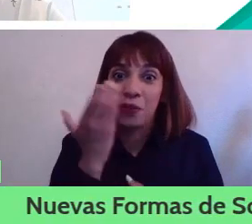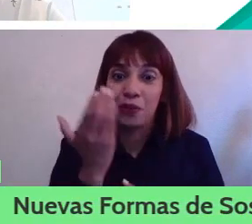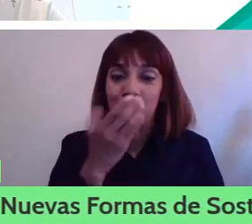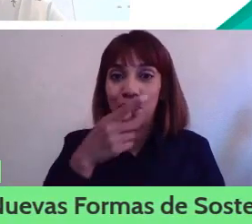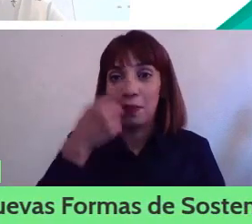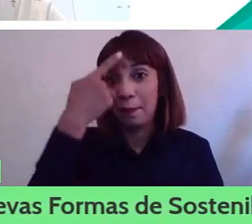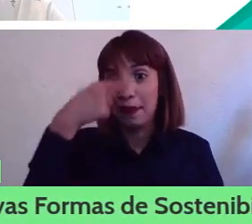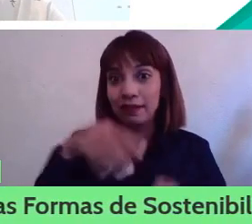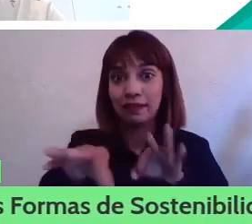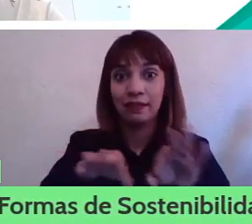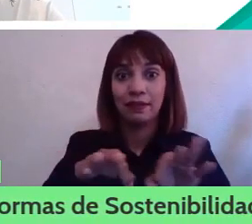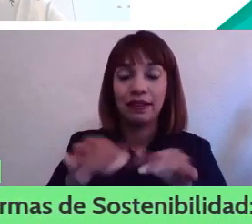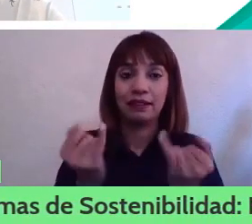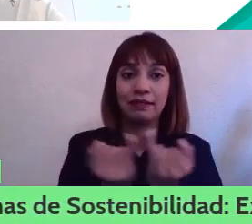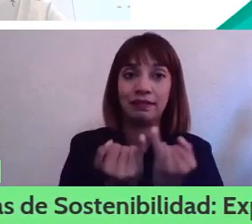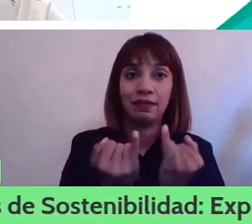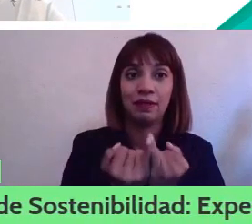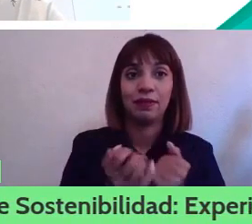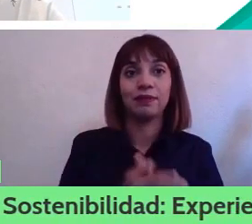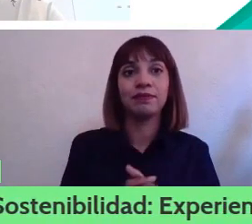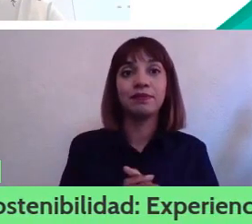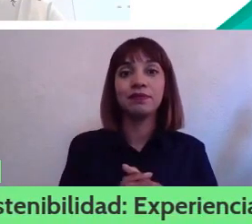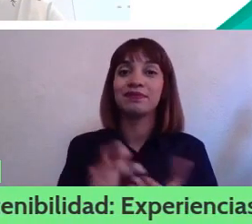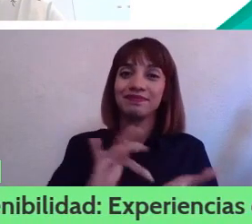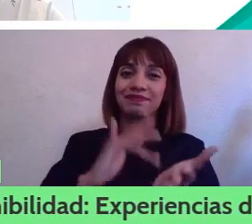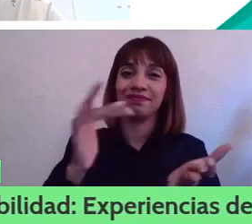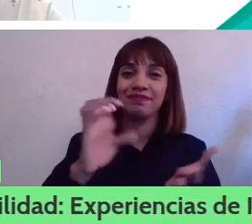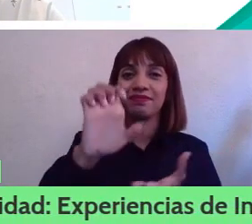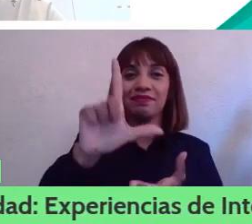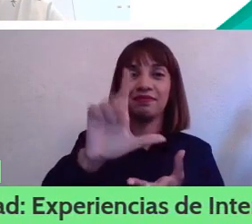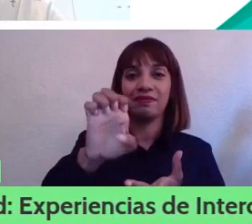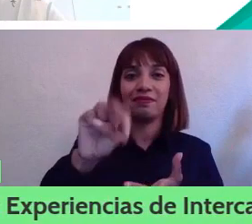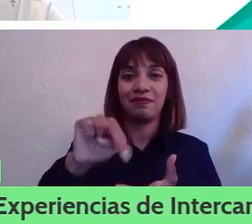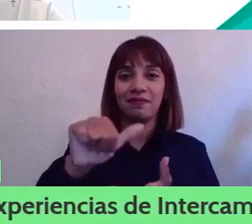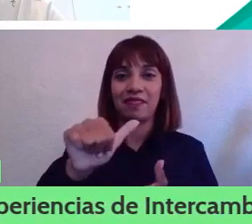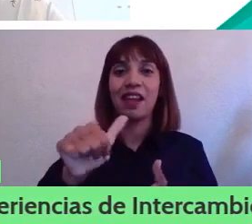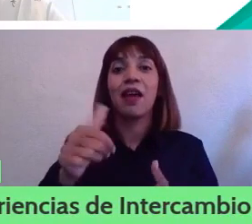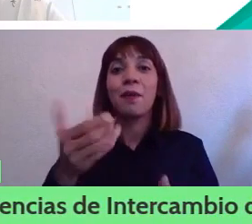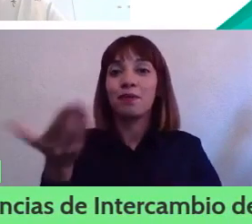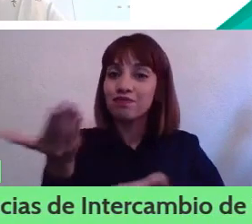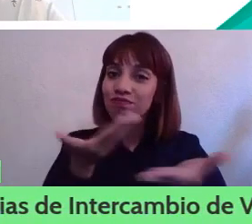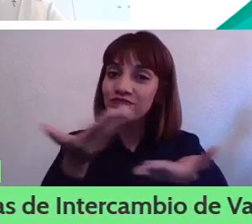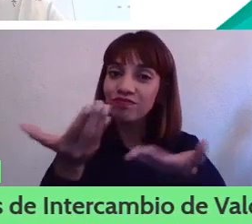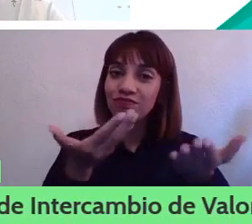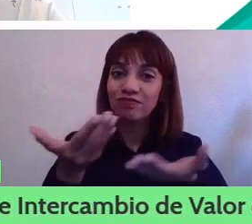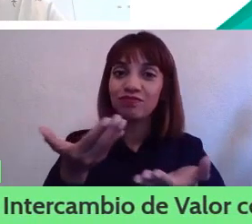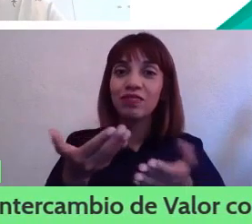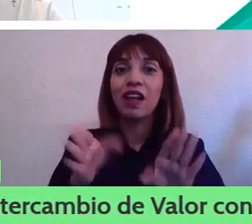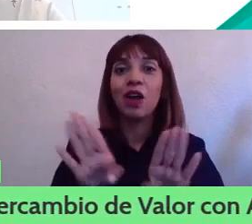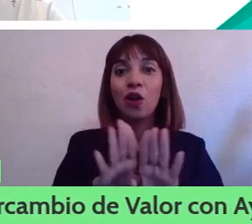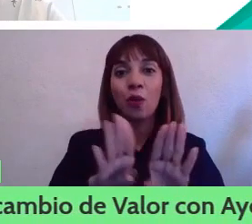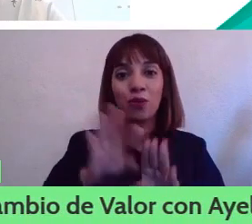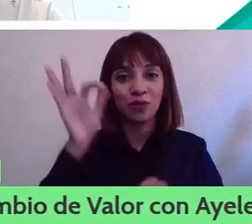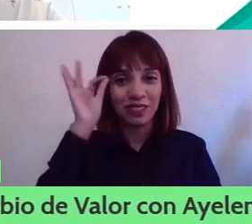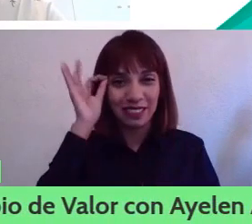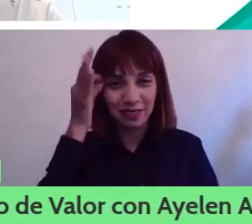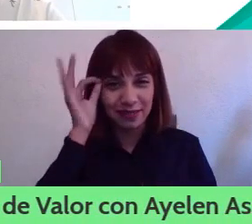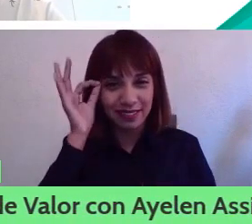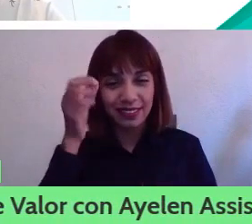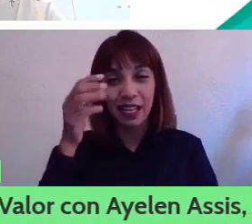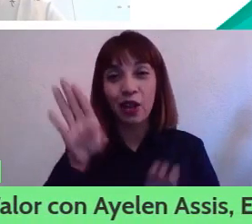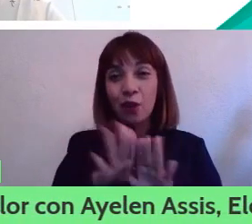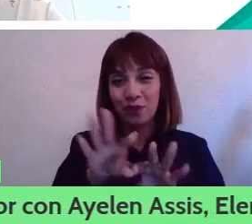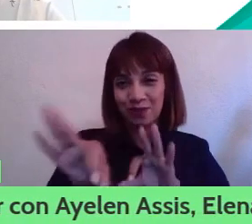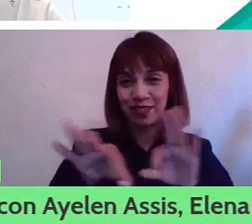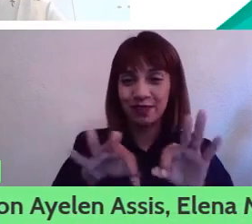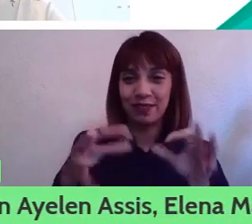Sí, evidentemente, lógico. Gracias, Elena, por compartir cuál es el servicio o la forma de negocio social que tienen. Me